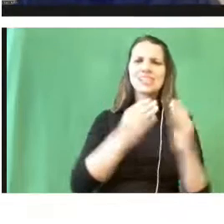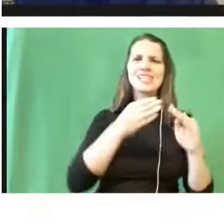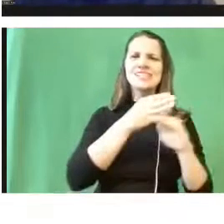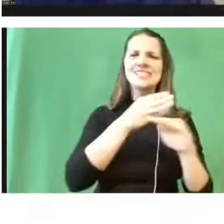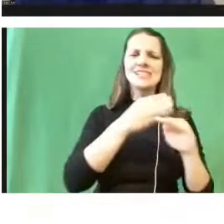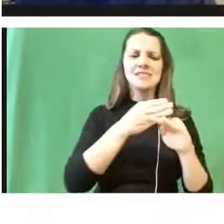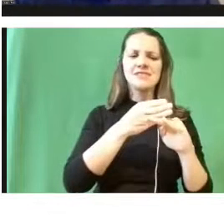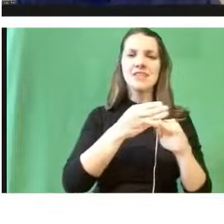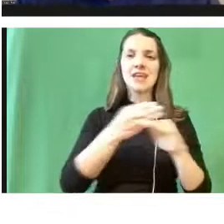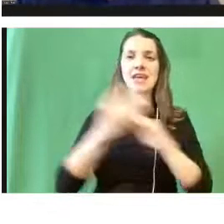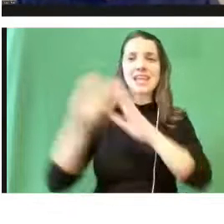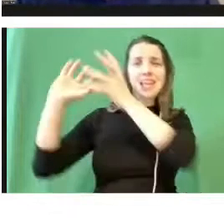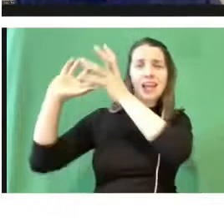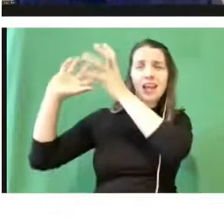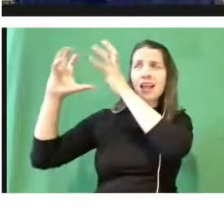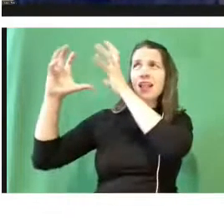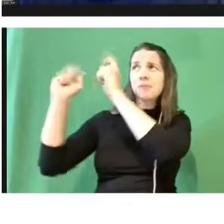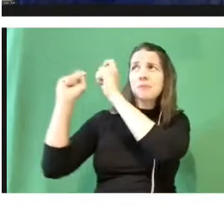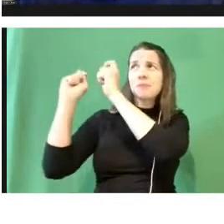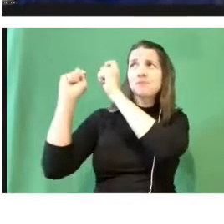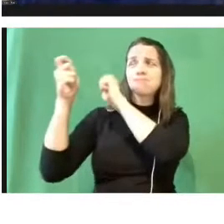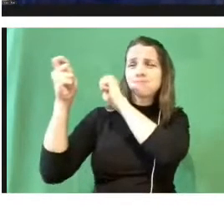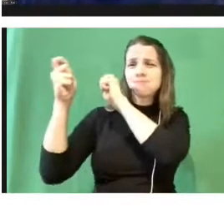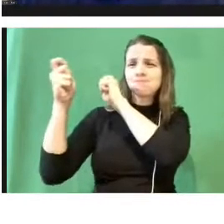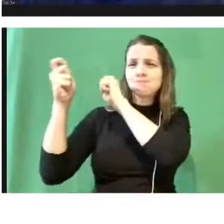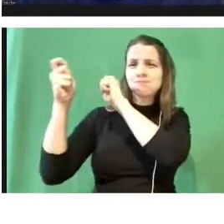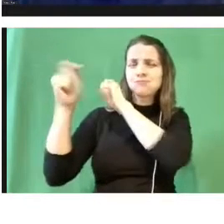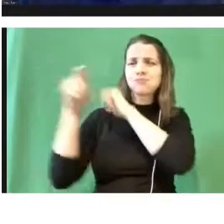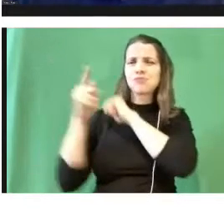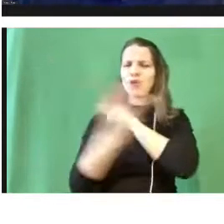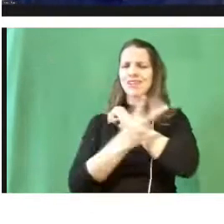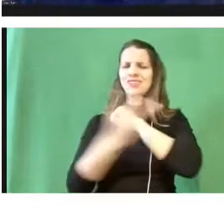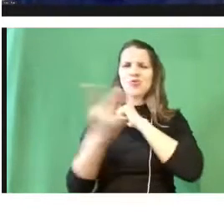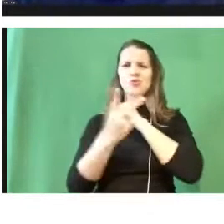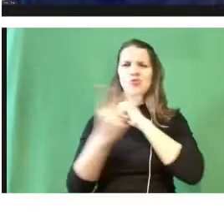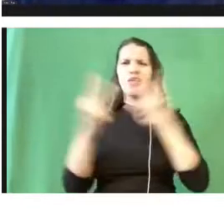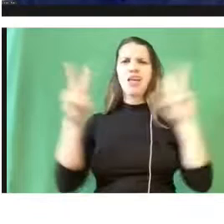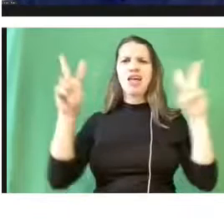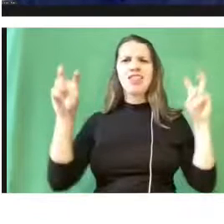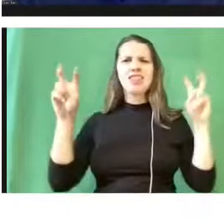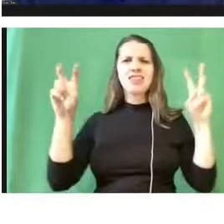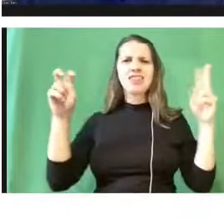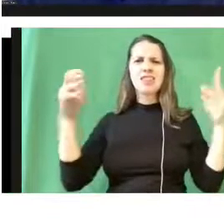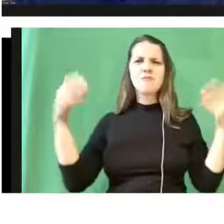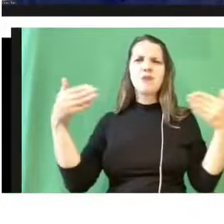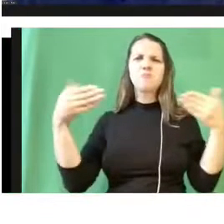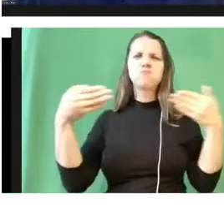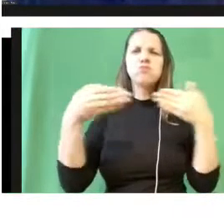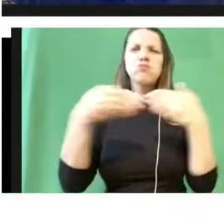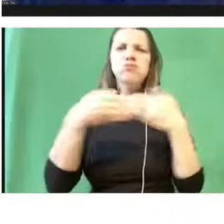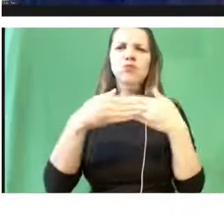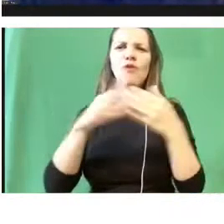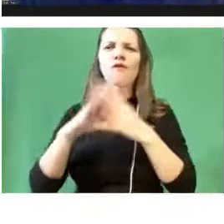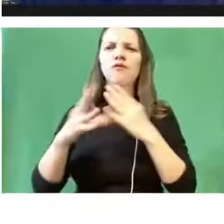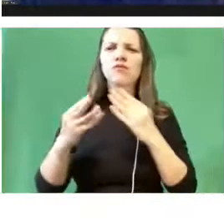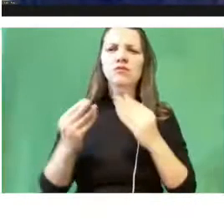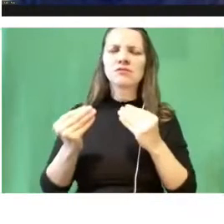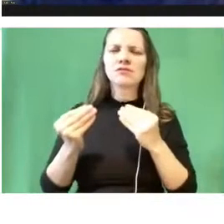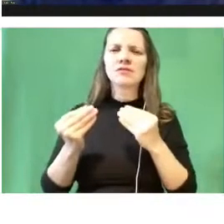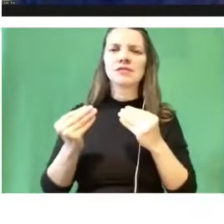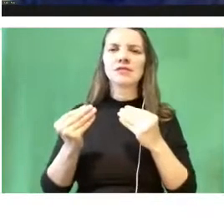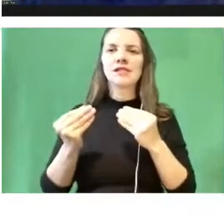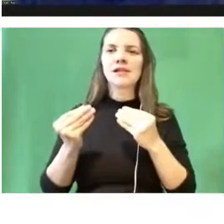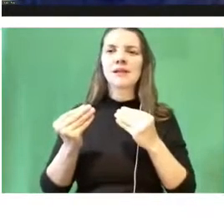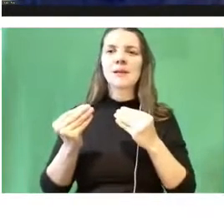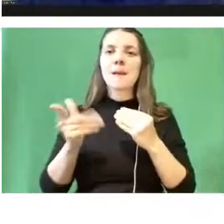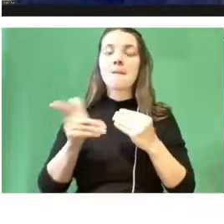verdad, desde el punto de vista de lo que hemos estado escuchando en estos días, pareciera de que esta presentación va